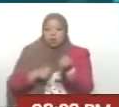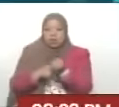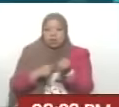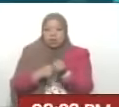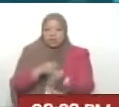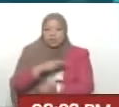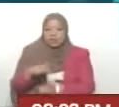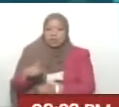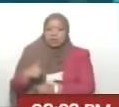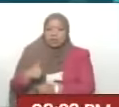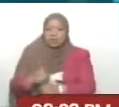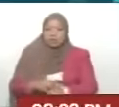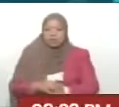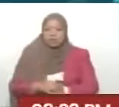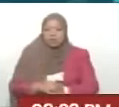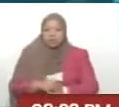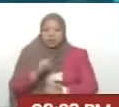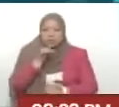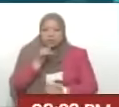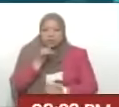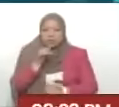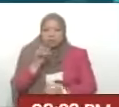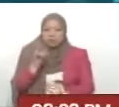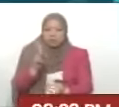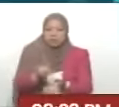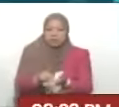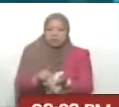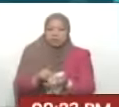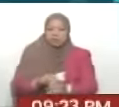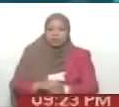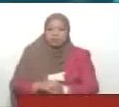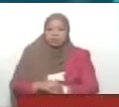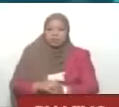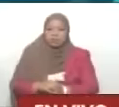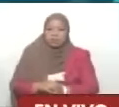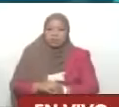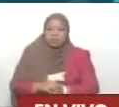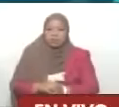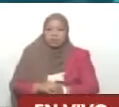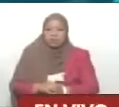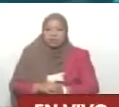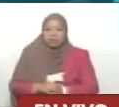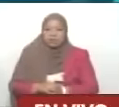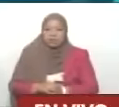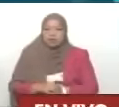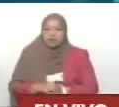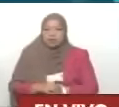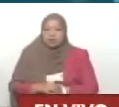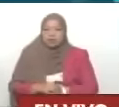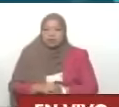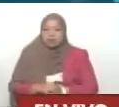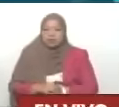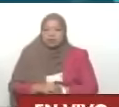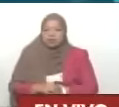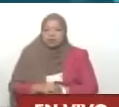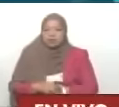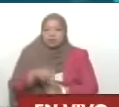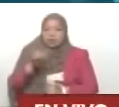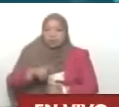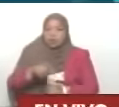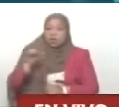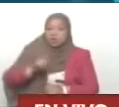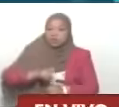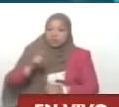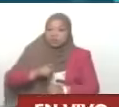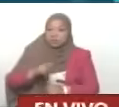niños emprendedores. Bueno, para mí, mi inicio como emprendedora fue que yo desde chiquita